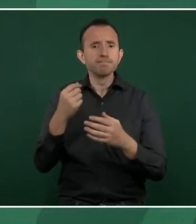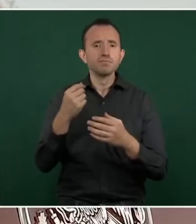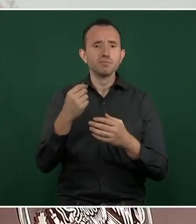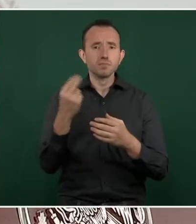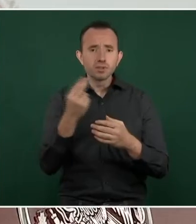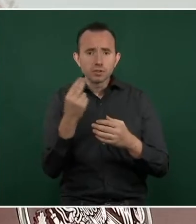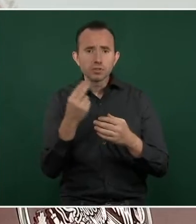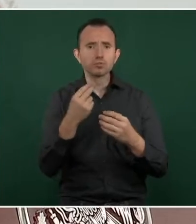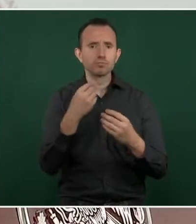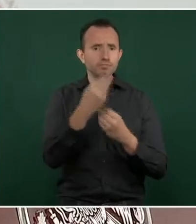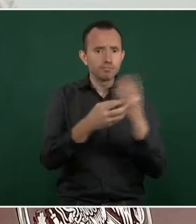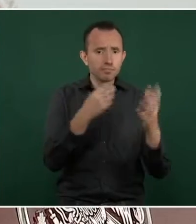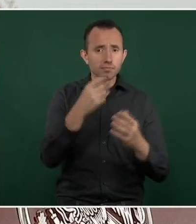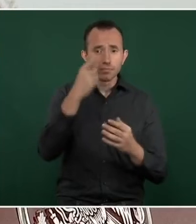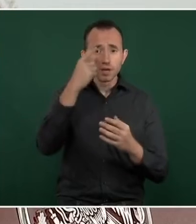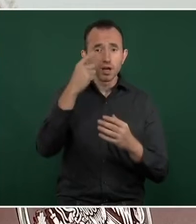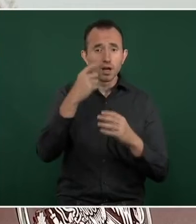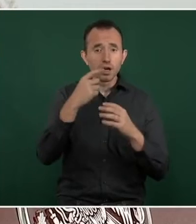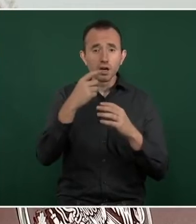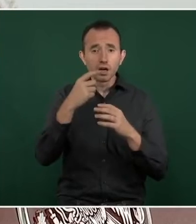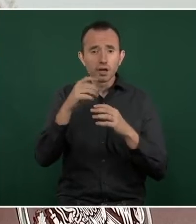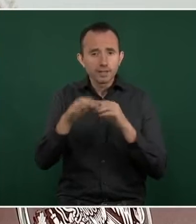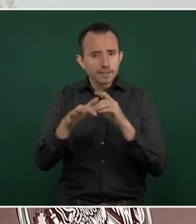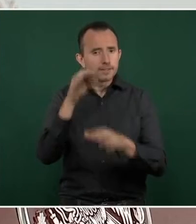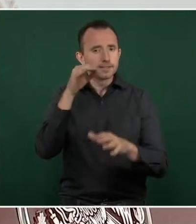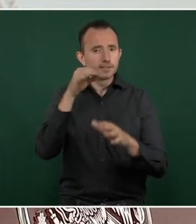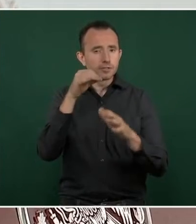como se ha hecho,